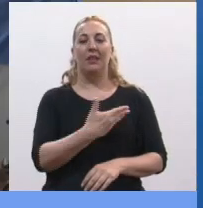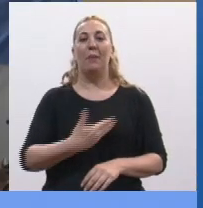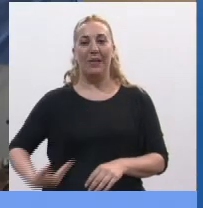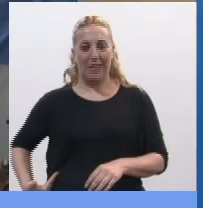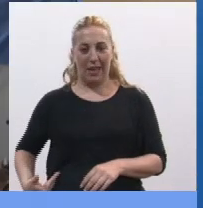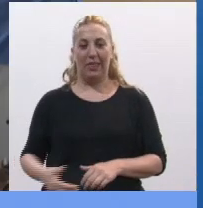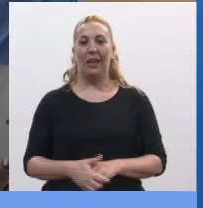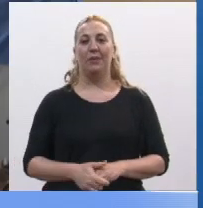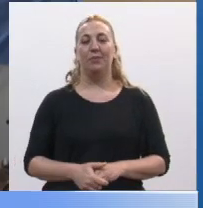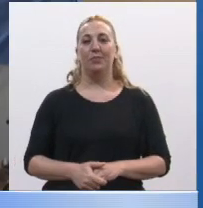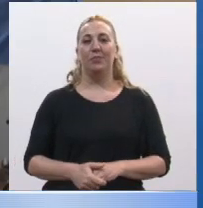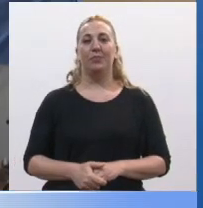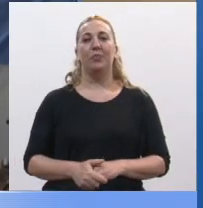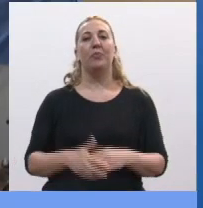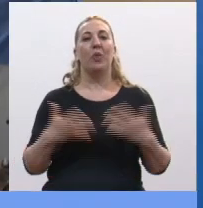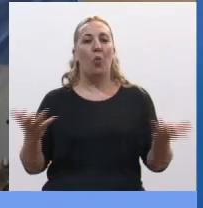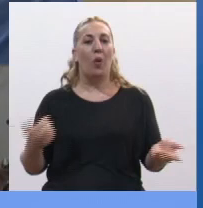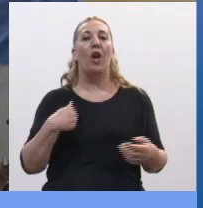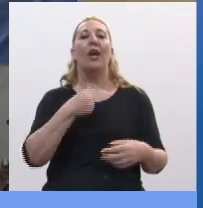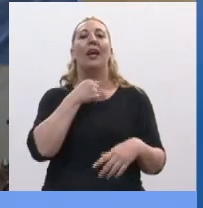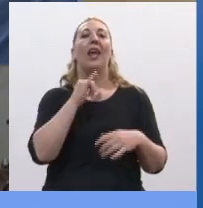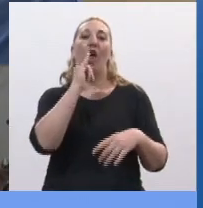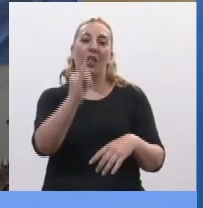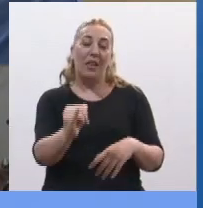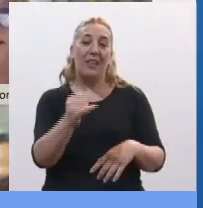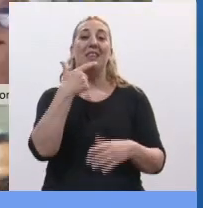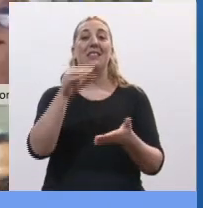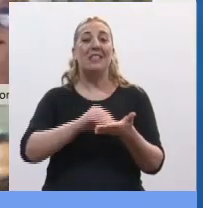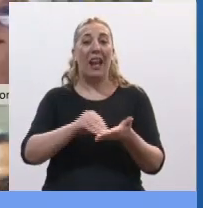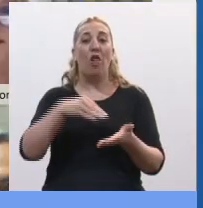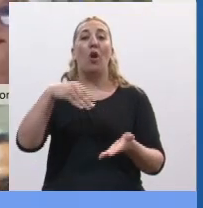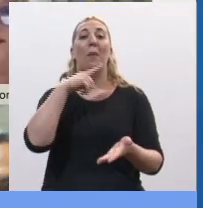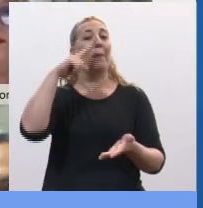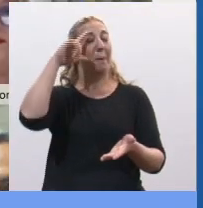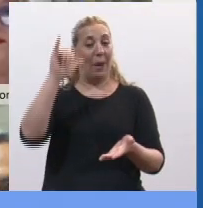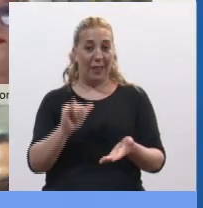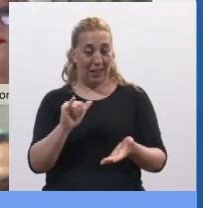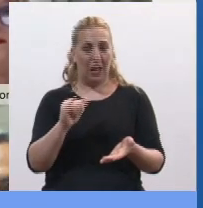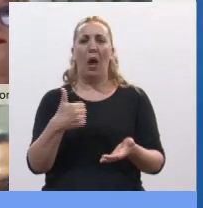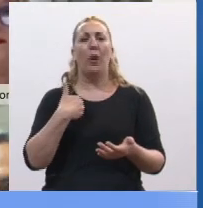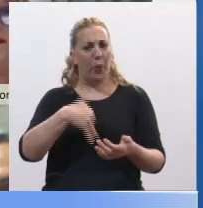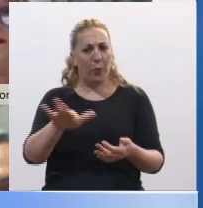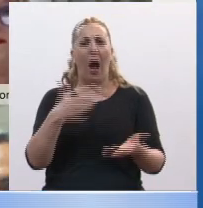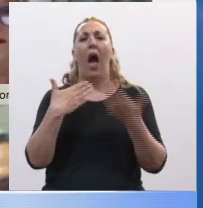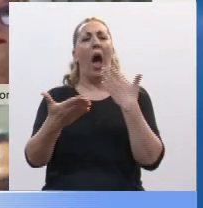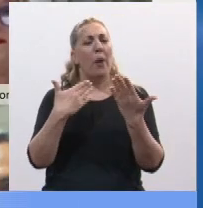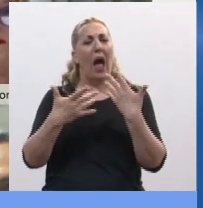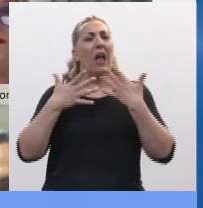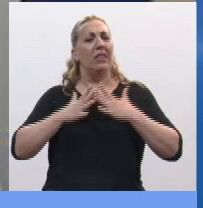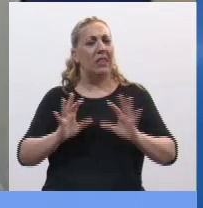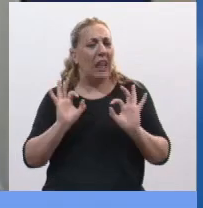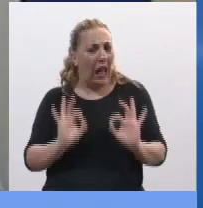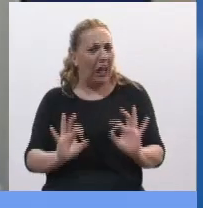Gracias, señora presidenta. Bueno, quiero decirle al senador Martínez que vamos a hablar con toda tranquilidad, que no